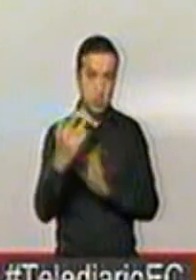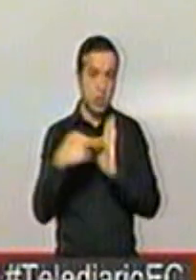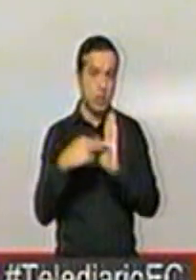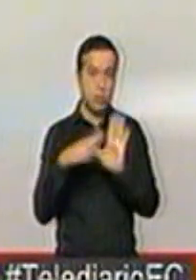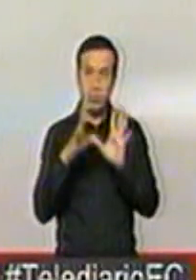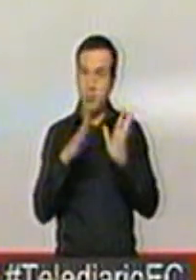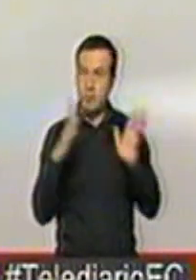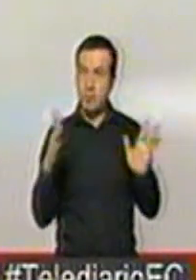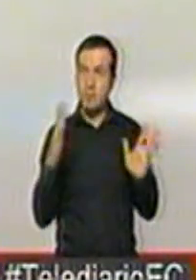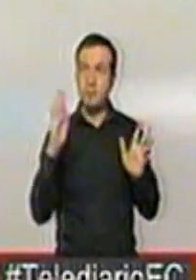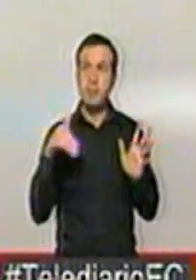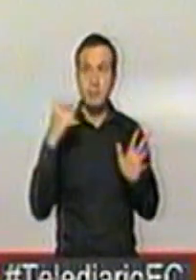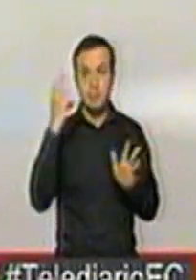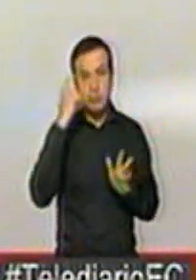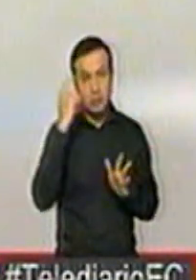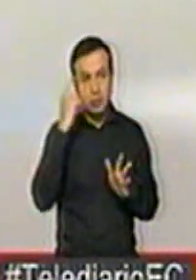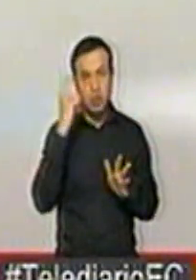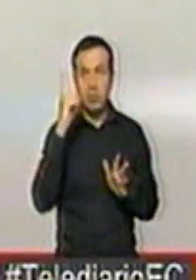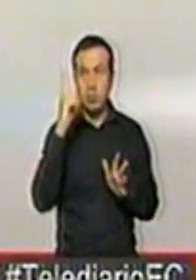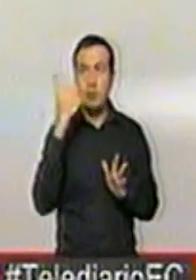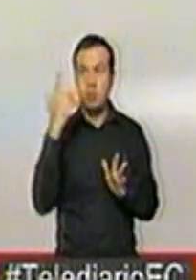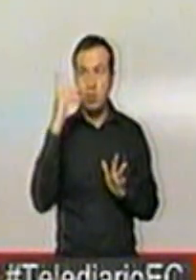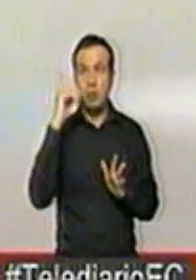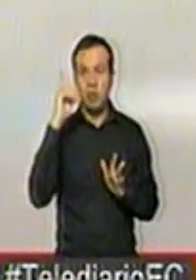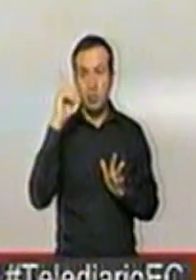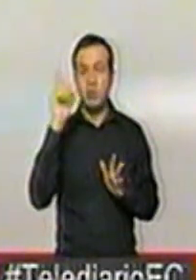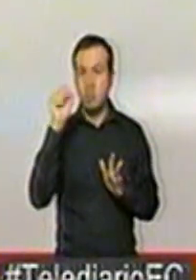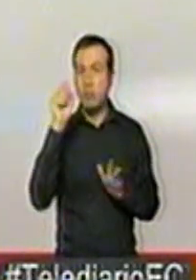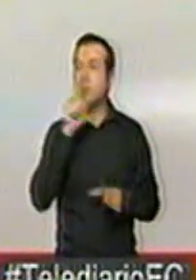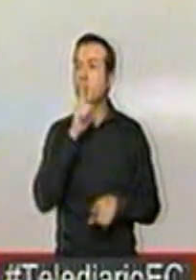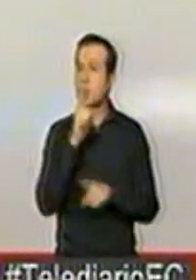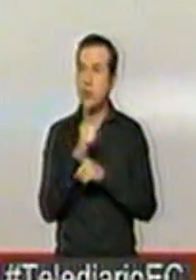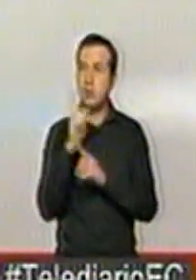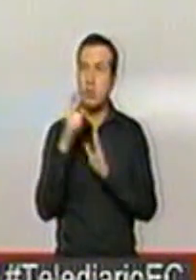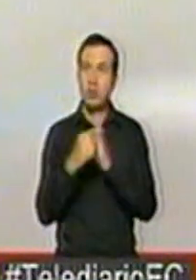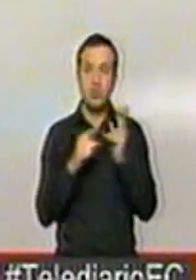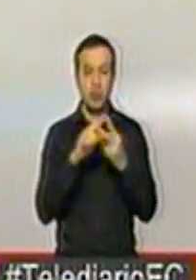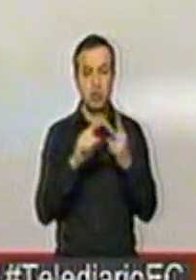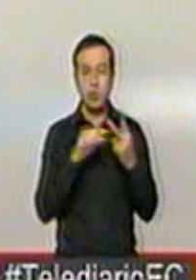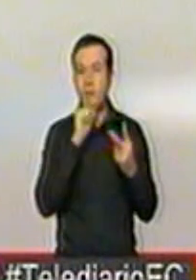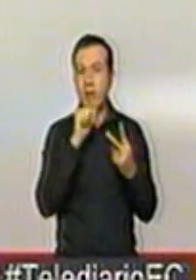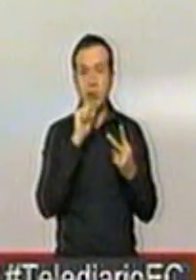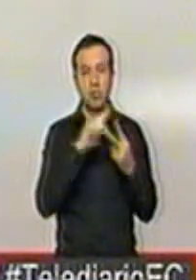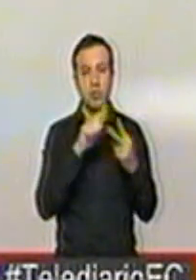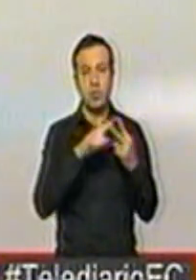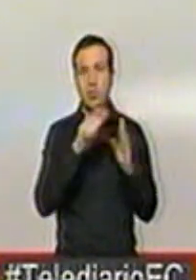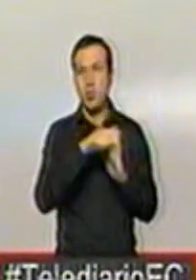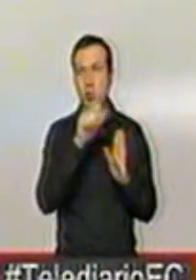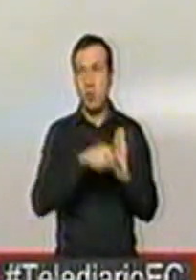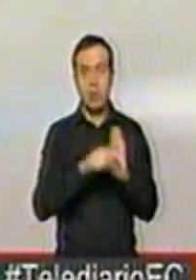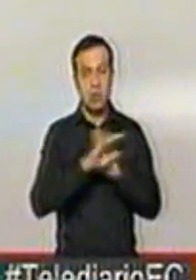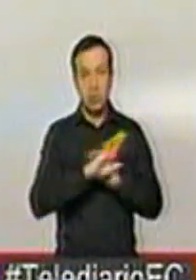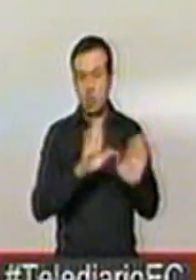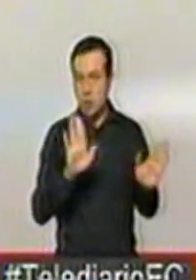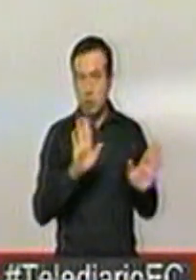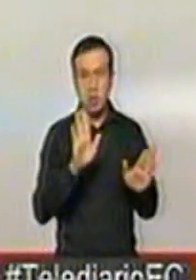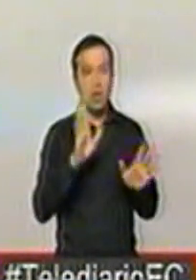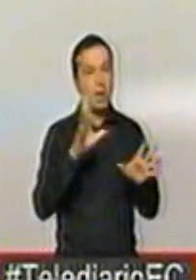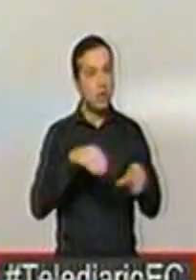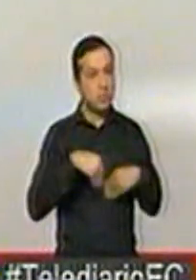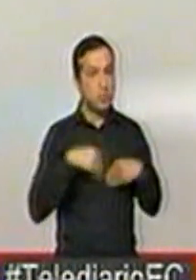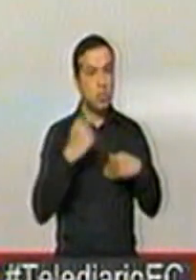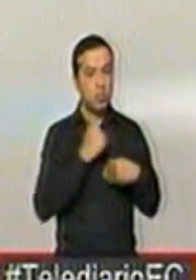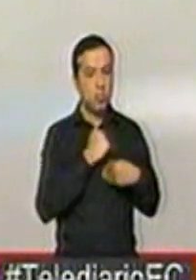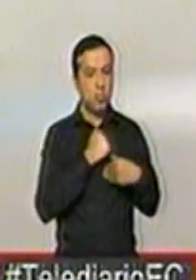y luego me parece que uno adicionalmente si lo presento creo que son dos los jueces los que efectivamente no aceptaron levantar